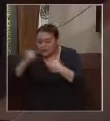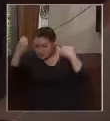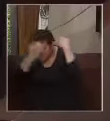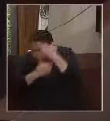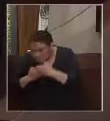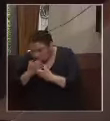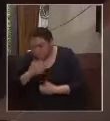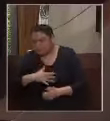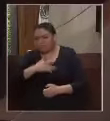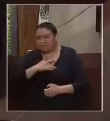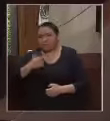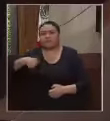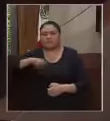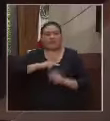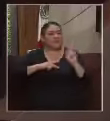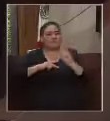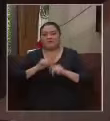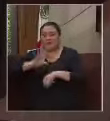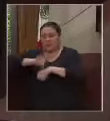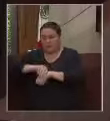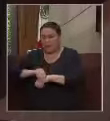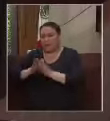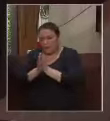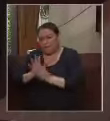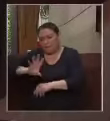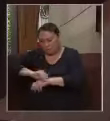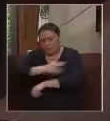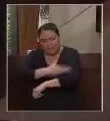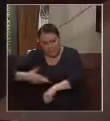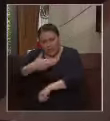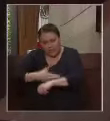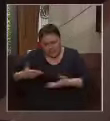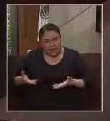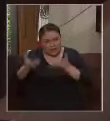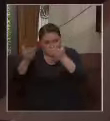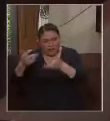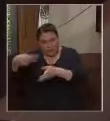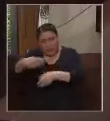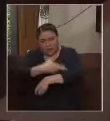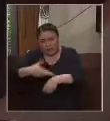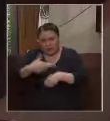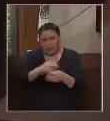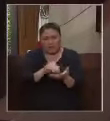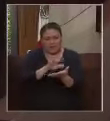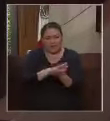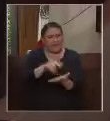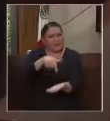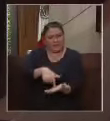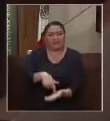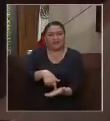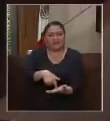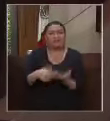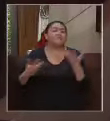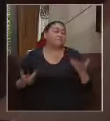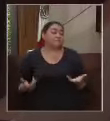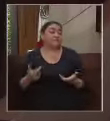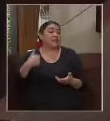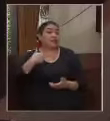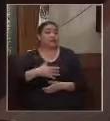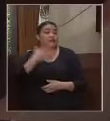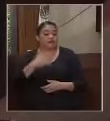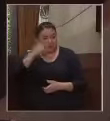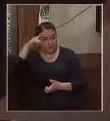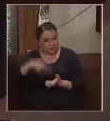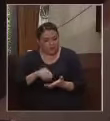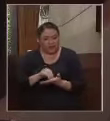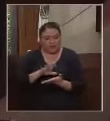la posibilidad, por idénticas razones, de celebrar la correspondiente coalición en los términos expresados. Entonces, estoy convencido del